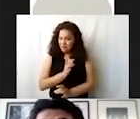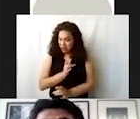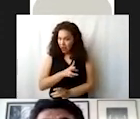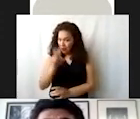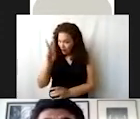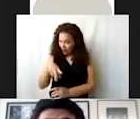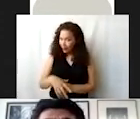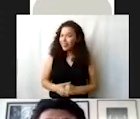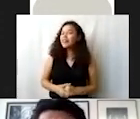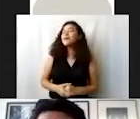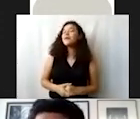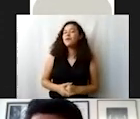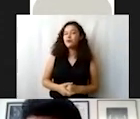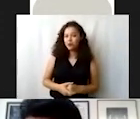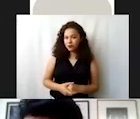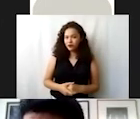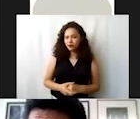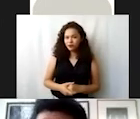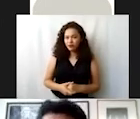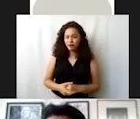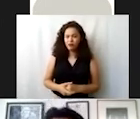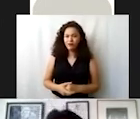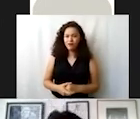De ahí la importancia